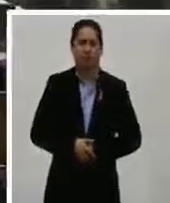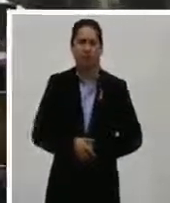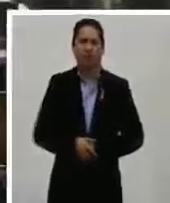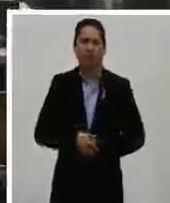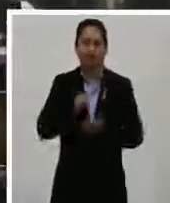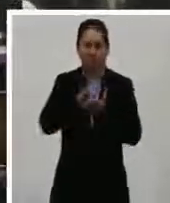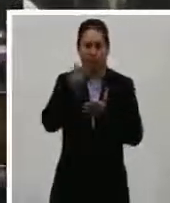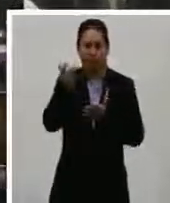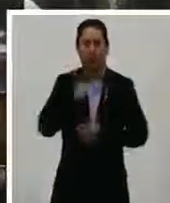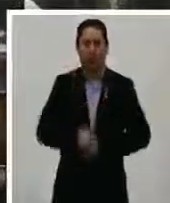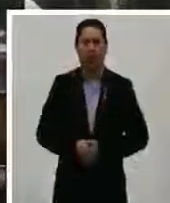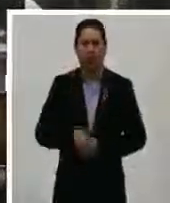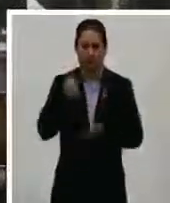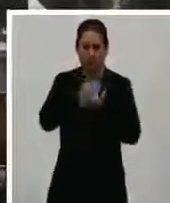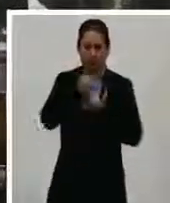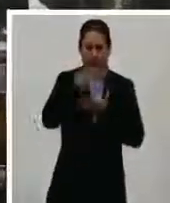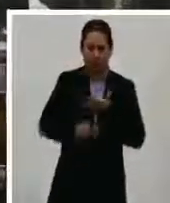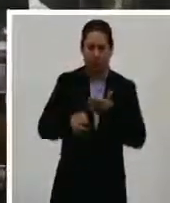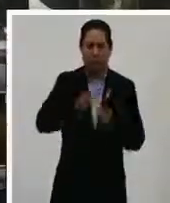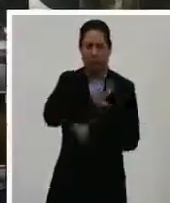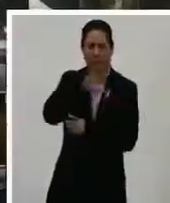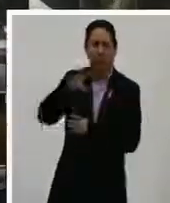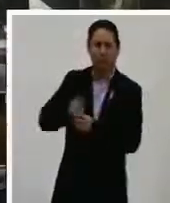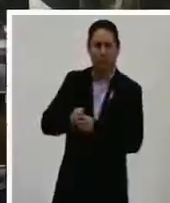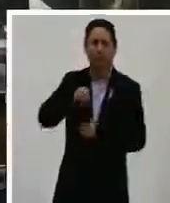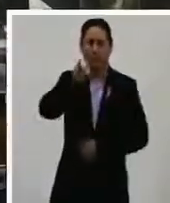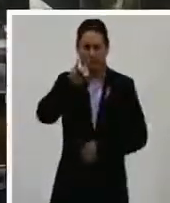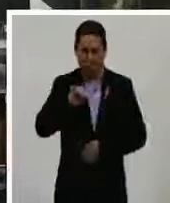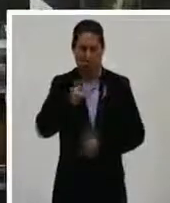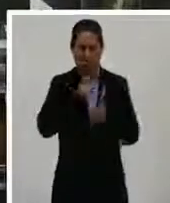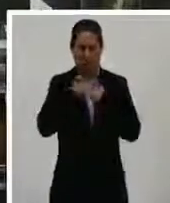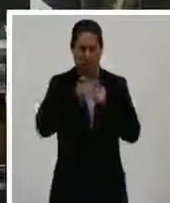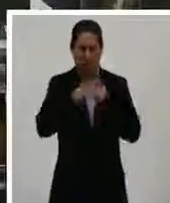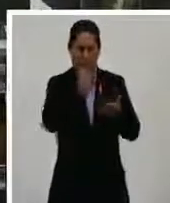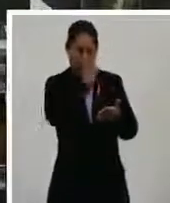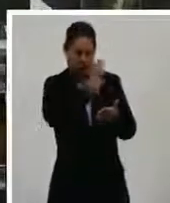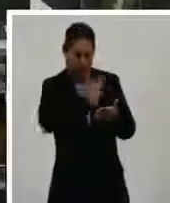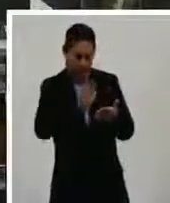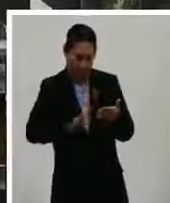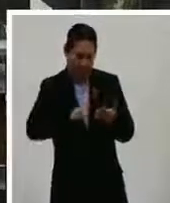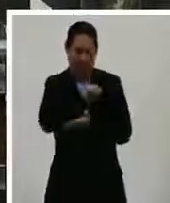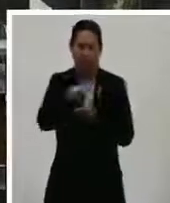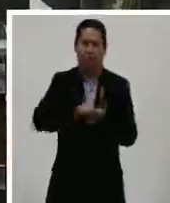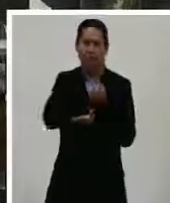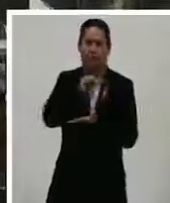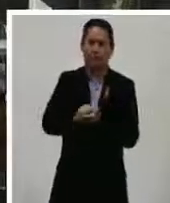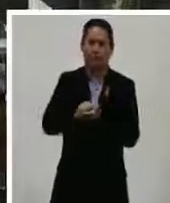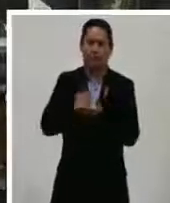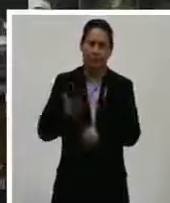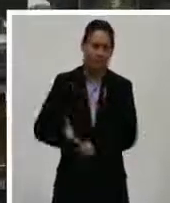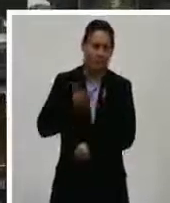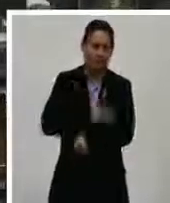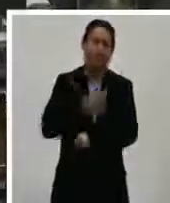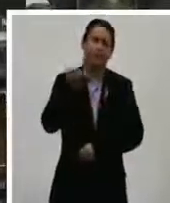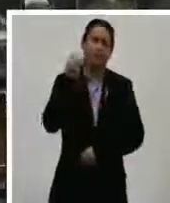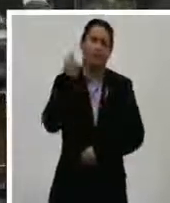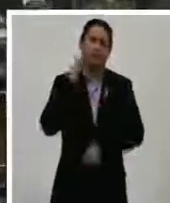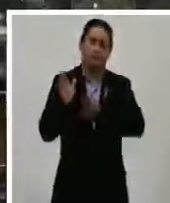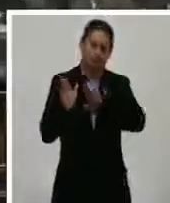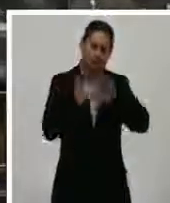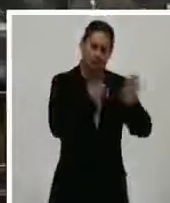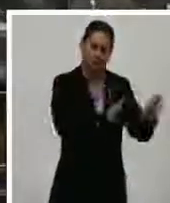muchas gracias aprobada por unanimidad se se dispensa en la lectura del acta de la sesión anterior